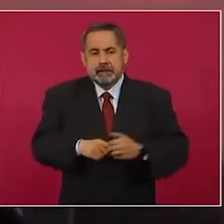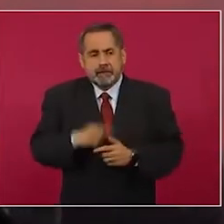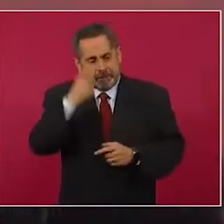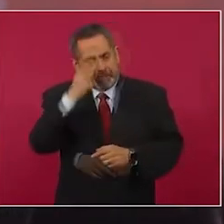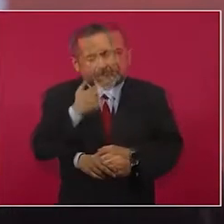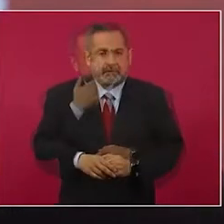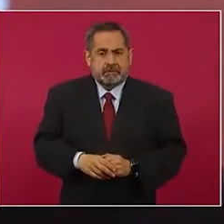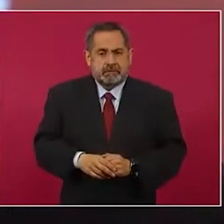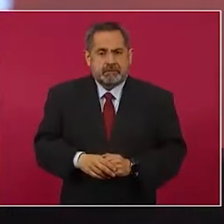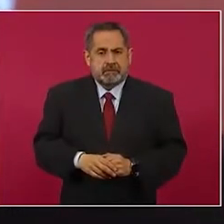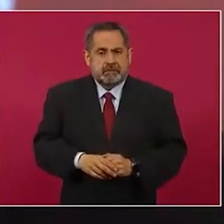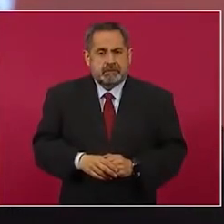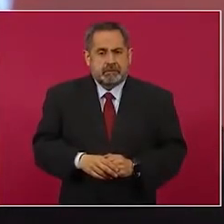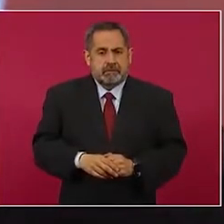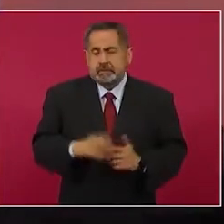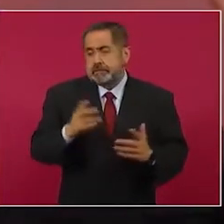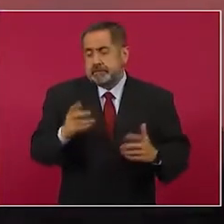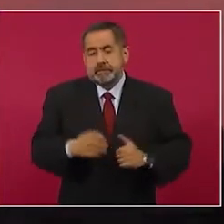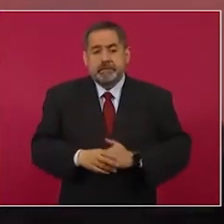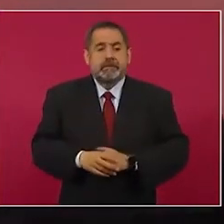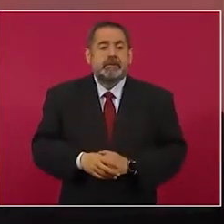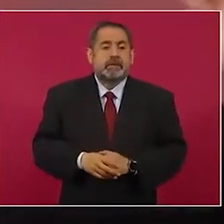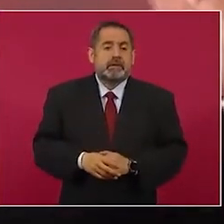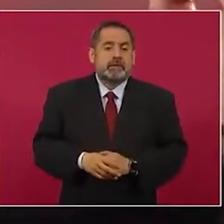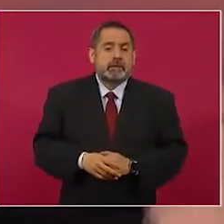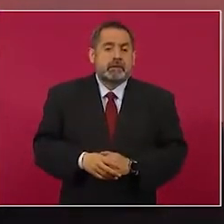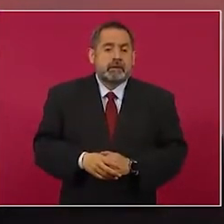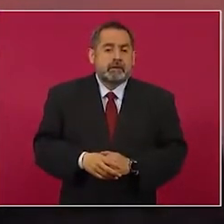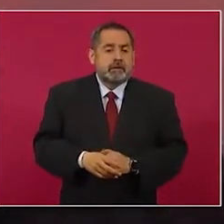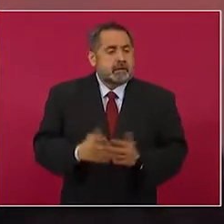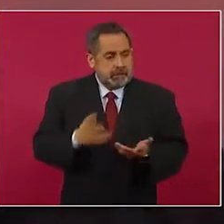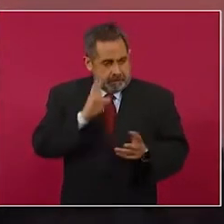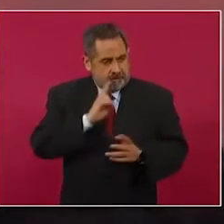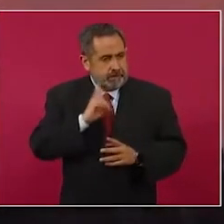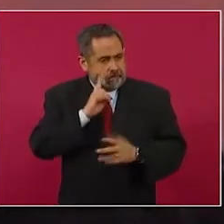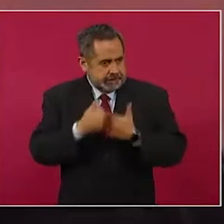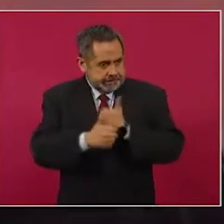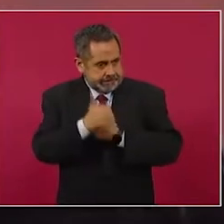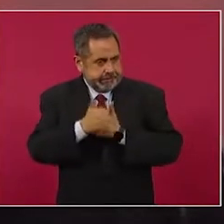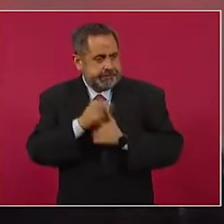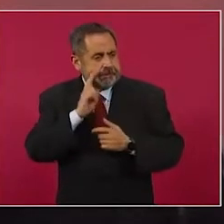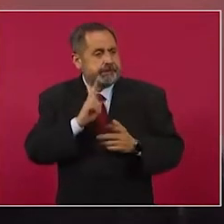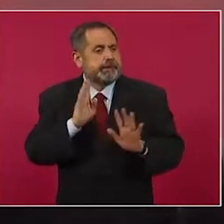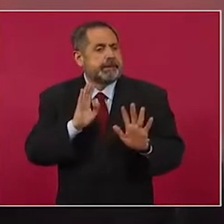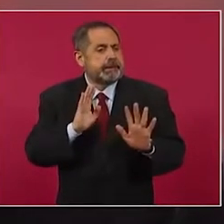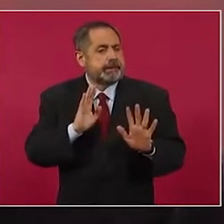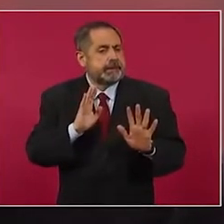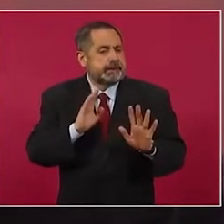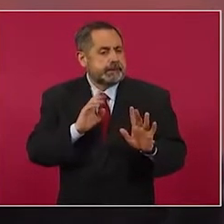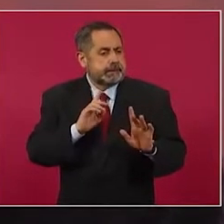servía? Entonces, ahí nos vamos.